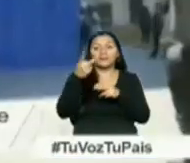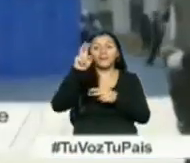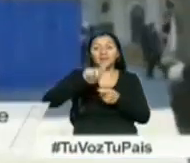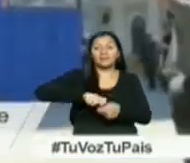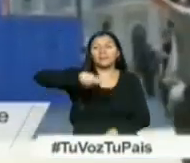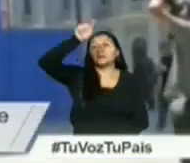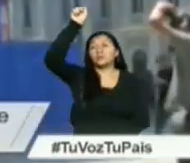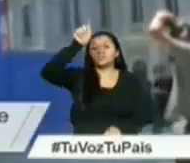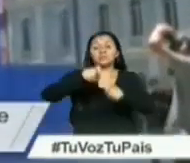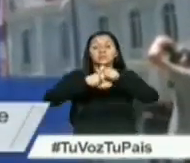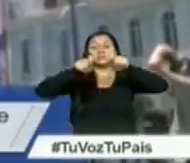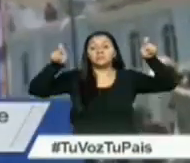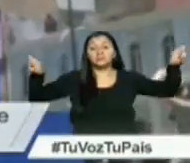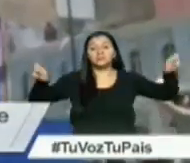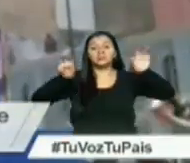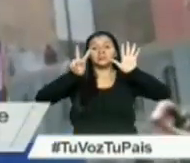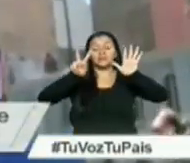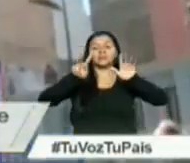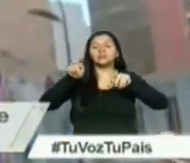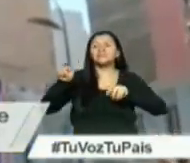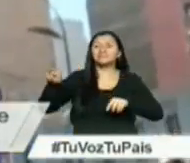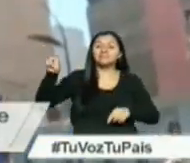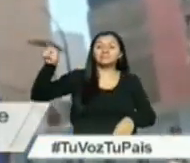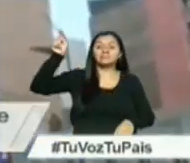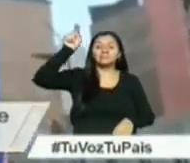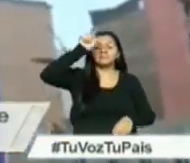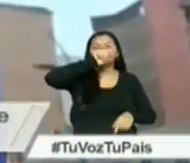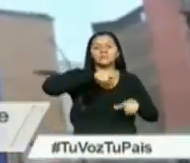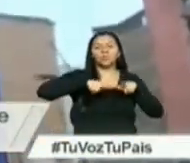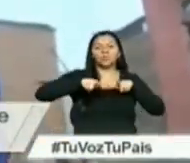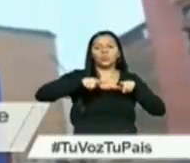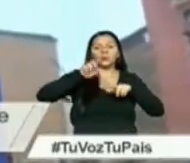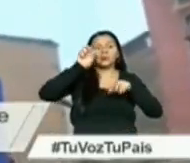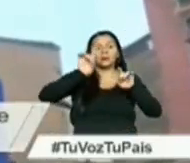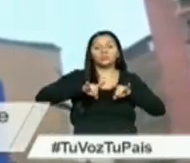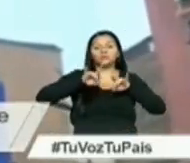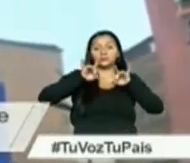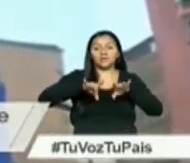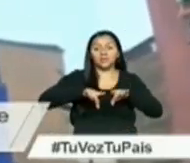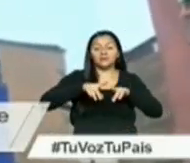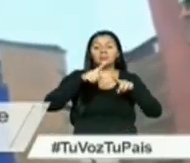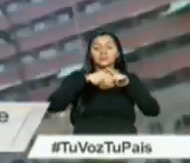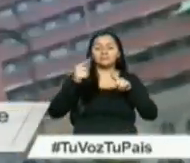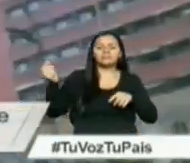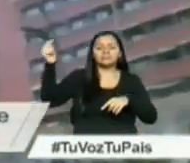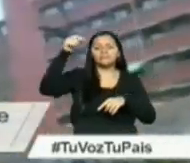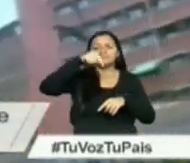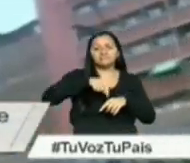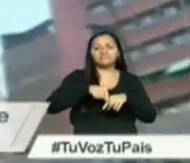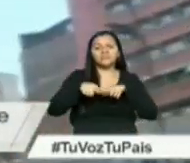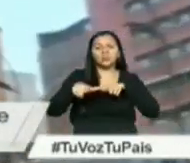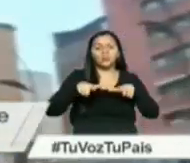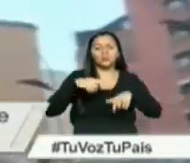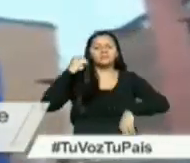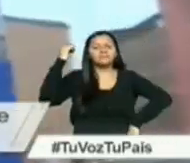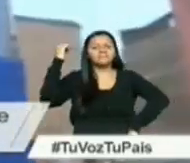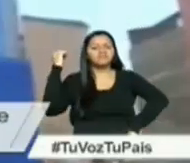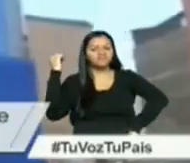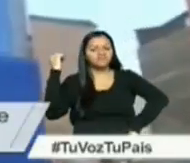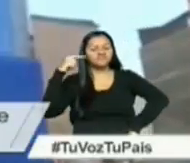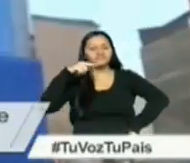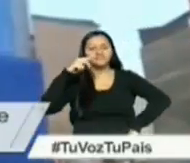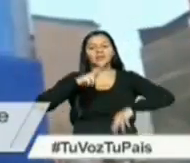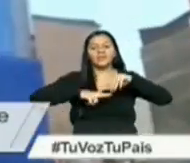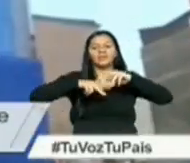alto por 7 de ancho que ya ha recorrido distintos lugares emblemáticos de Australia. Desde este lunes se puede ver apoyado contra el céntrico edificio de la